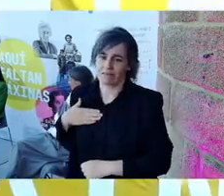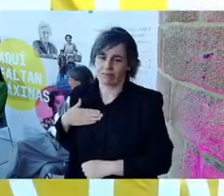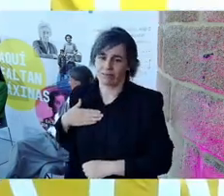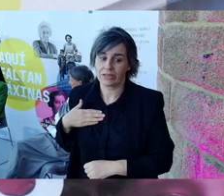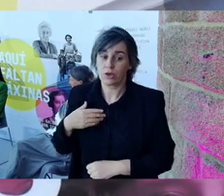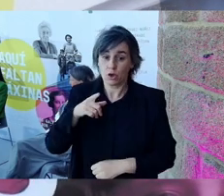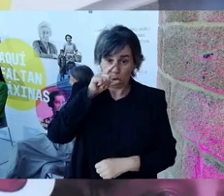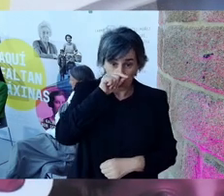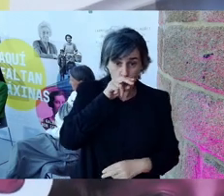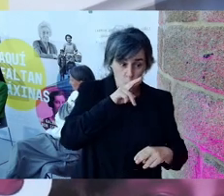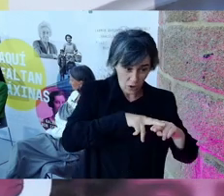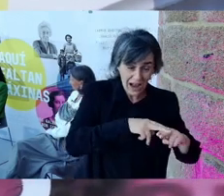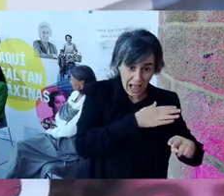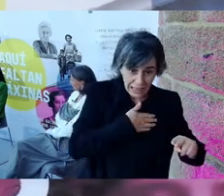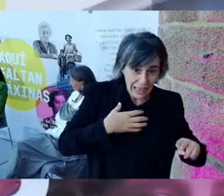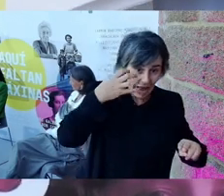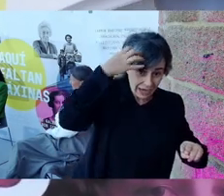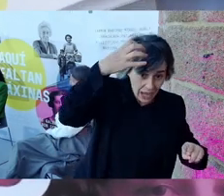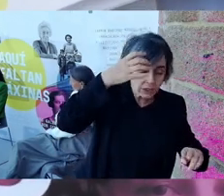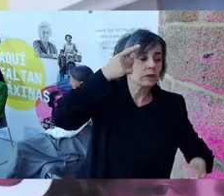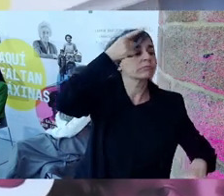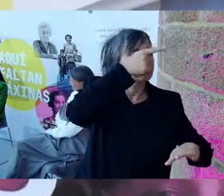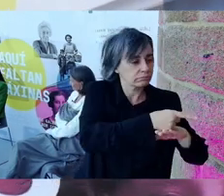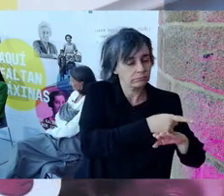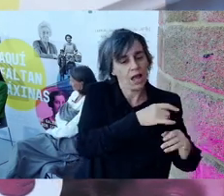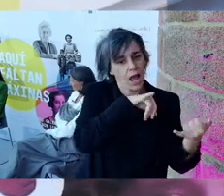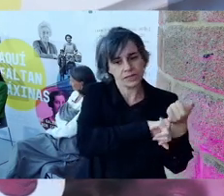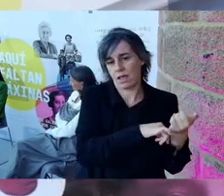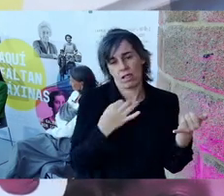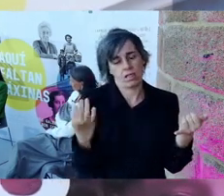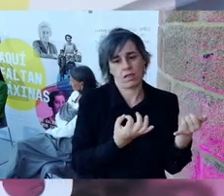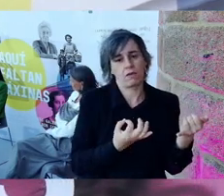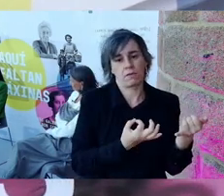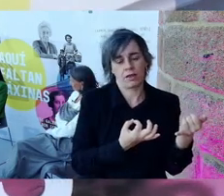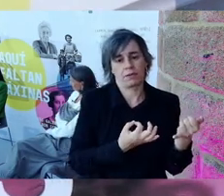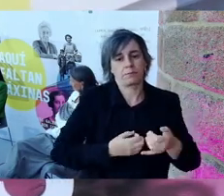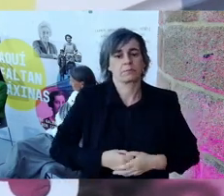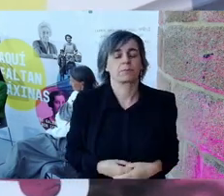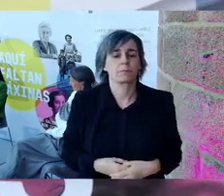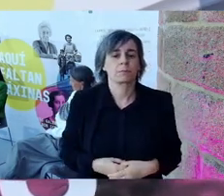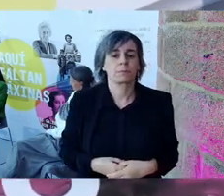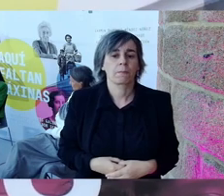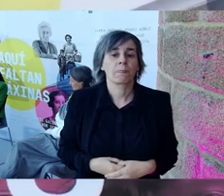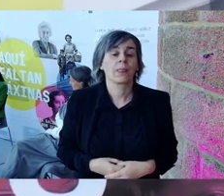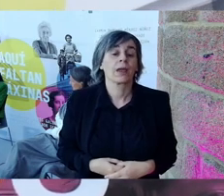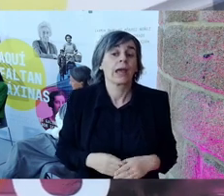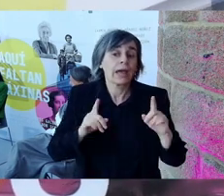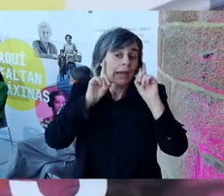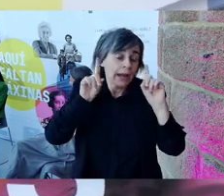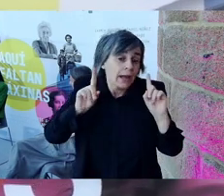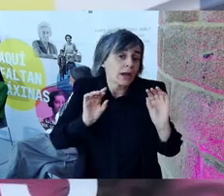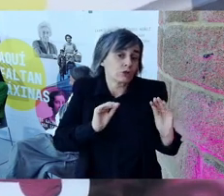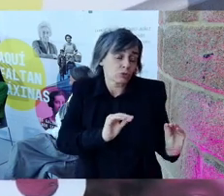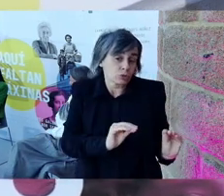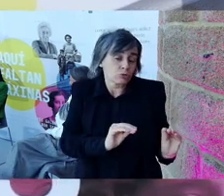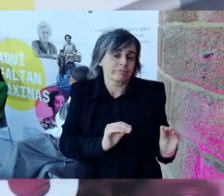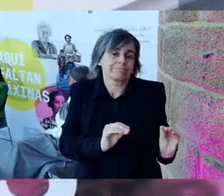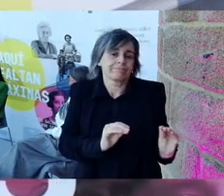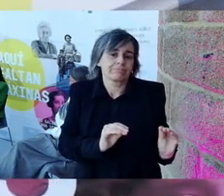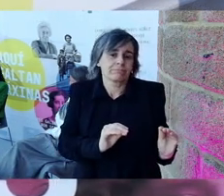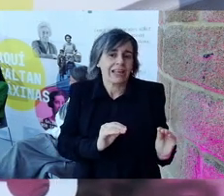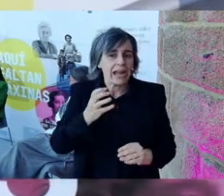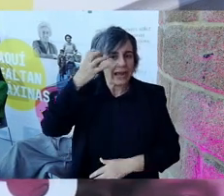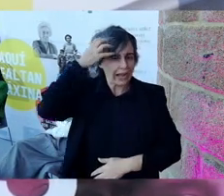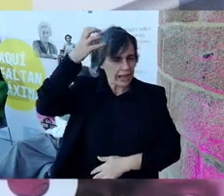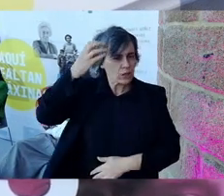fuese reconocida como reina, pues la obligarían a desposarse. En este caso hay que entender que ser